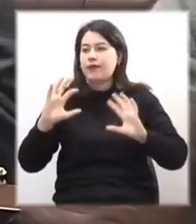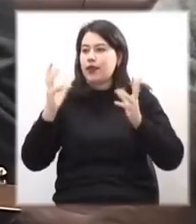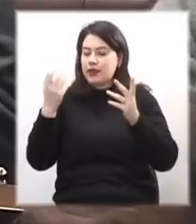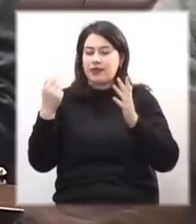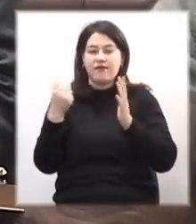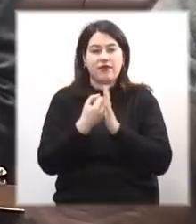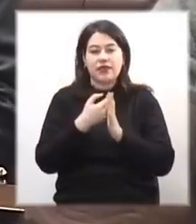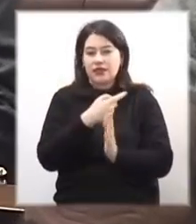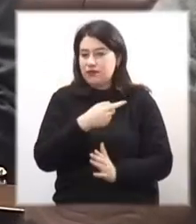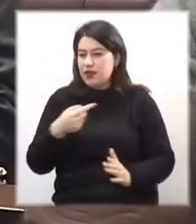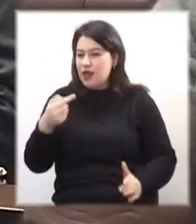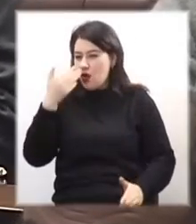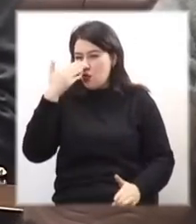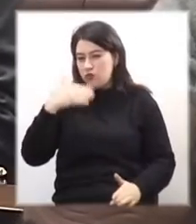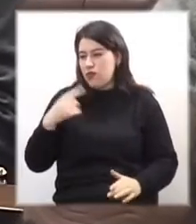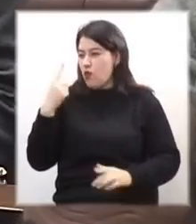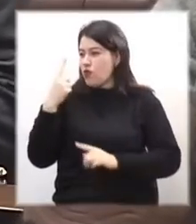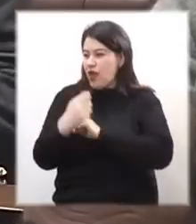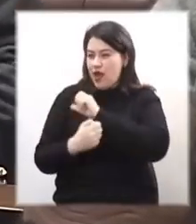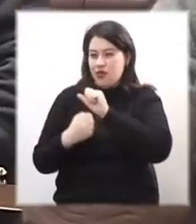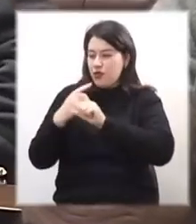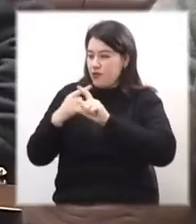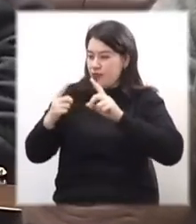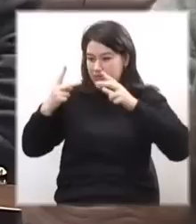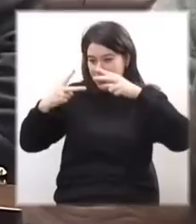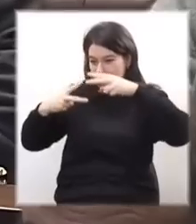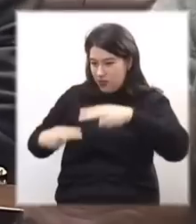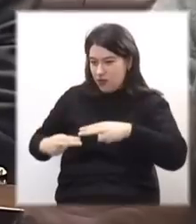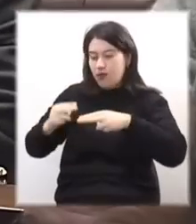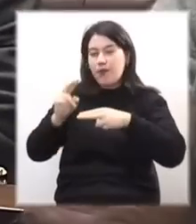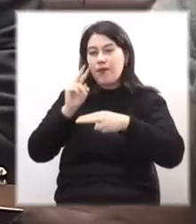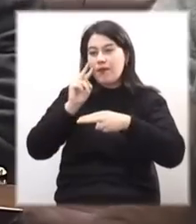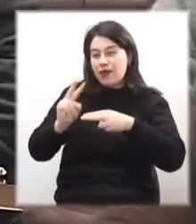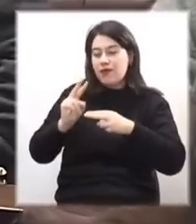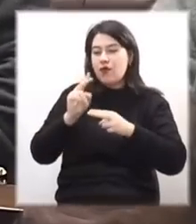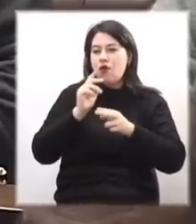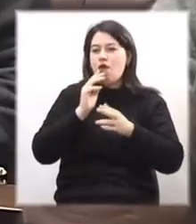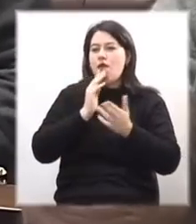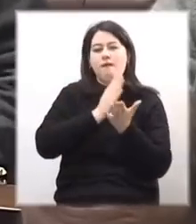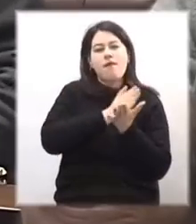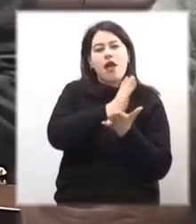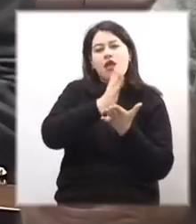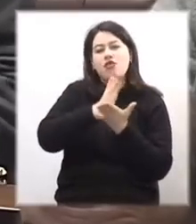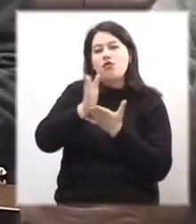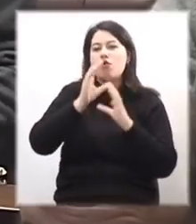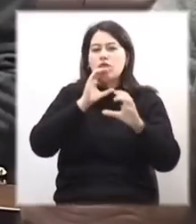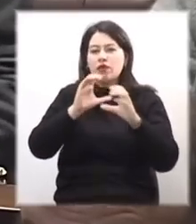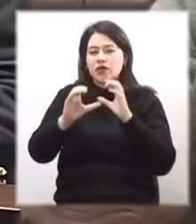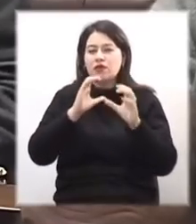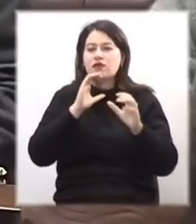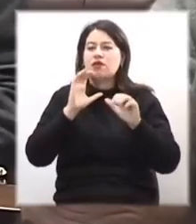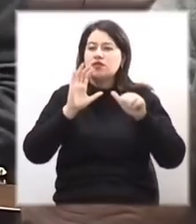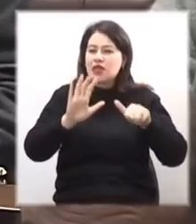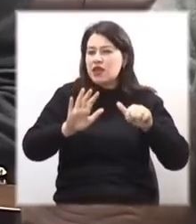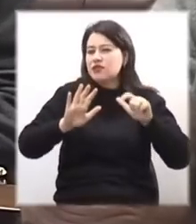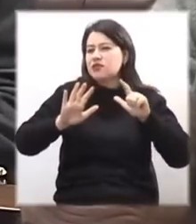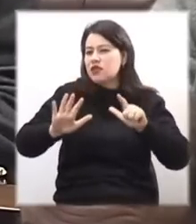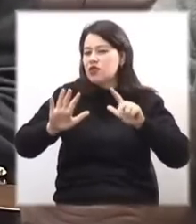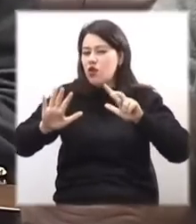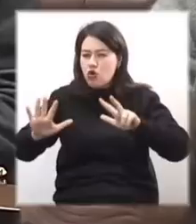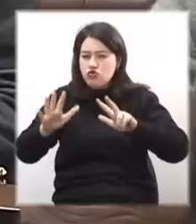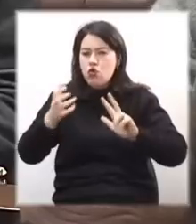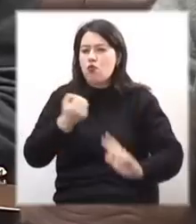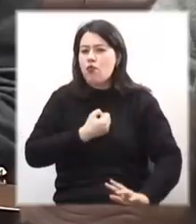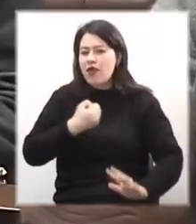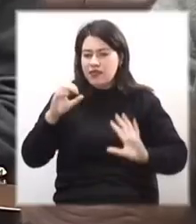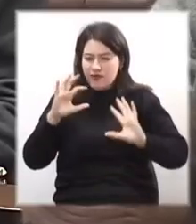de semana de este último año y medio, donde vemos a partir de los medios de comunicación que hubieron 6, 7, 8 muertes violentas, que hay un